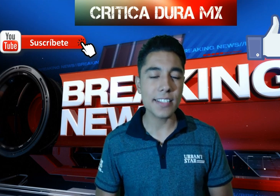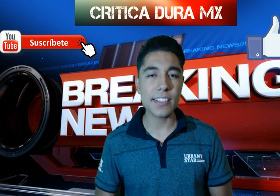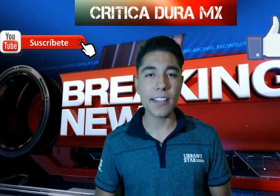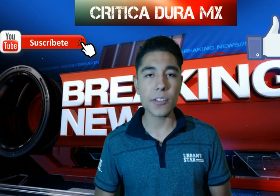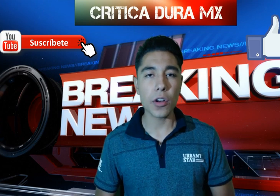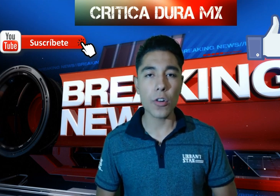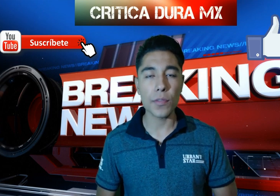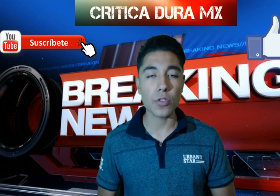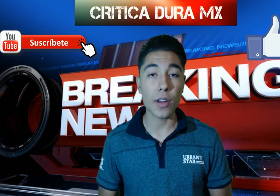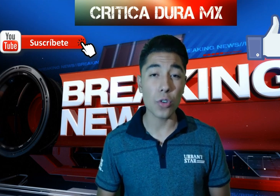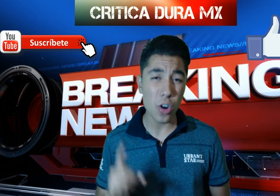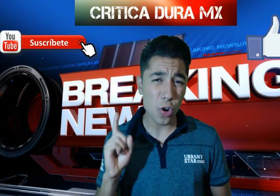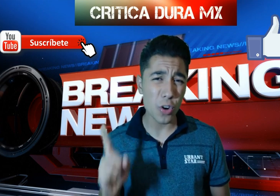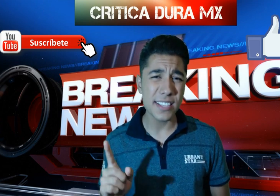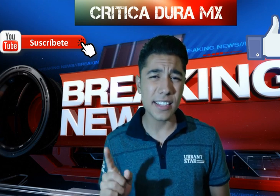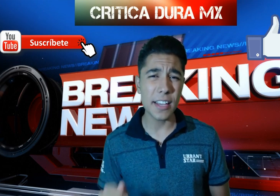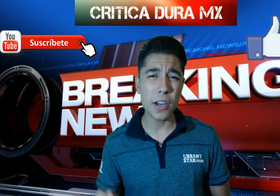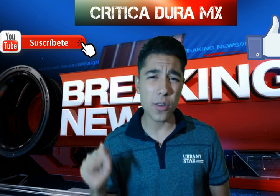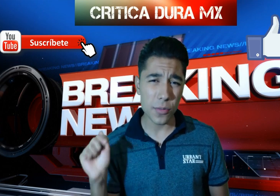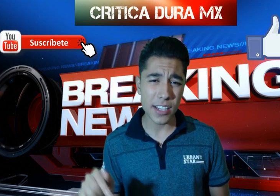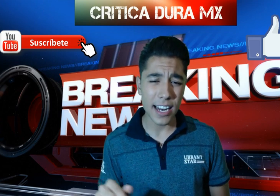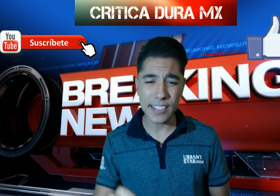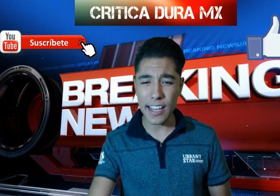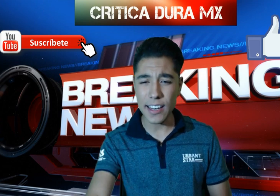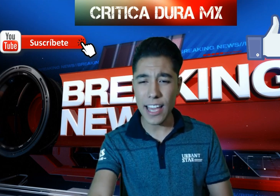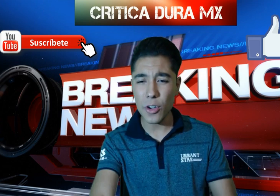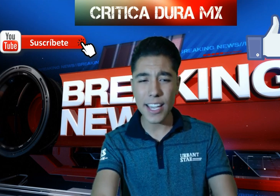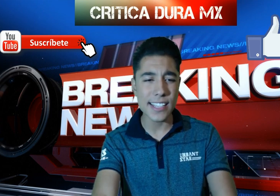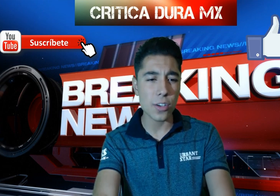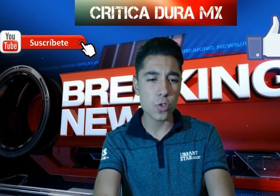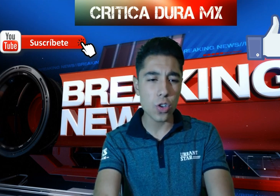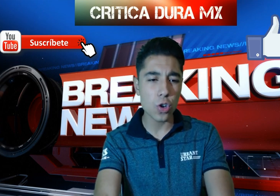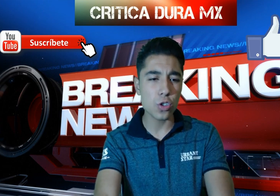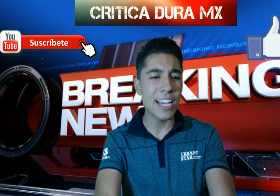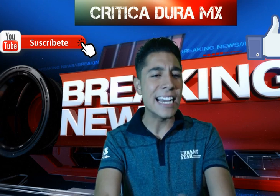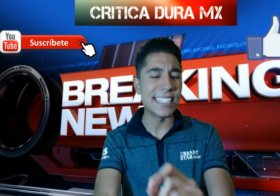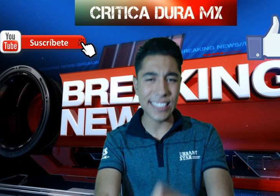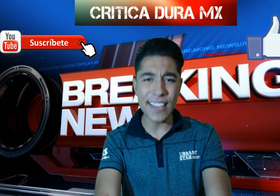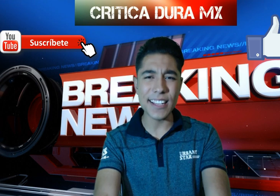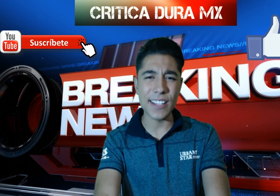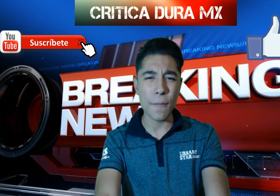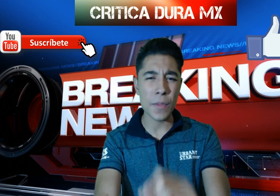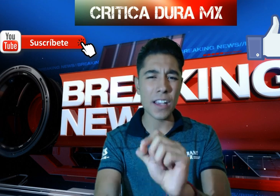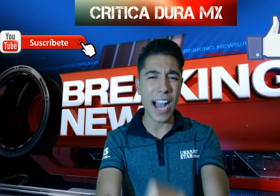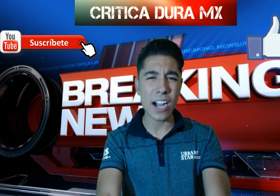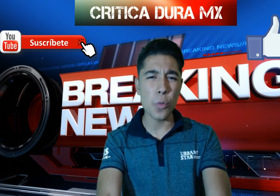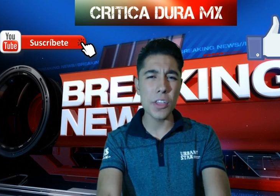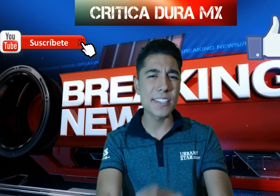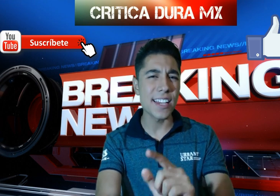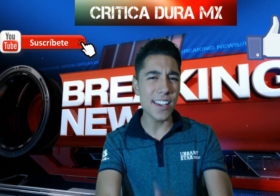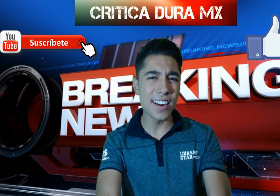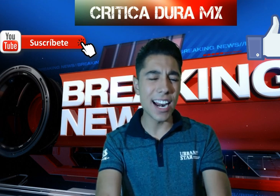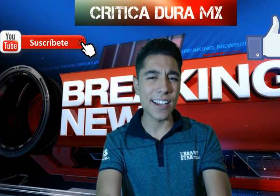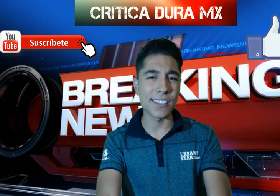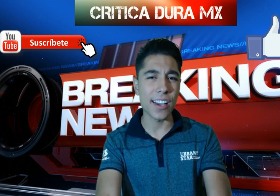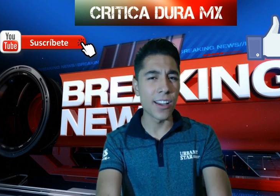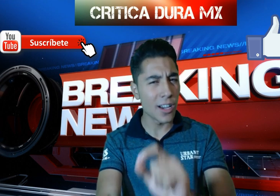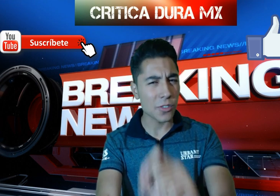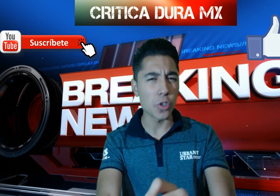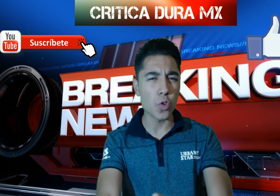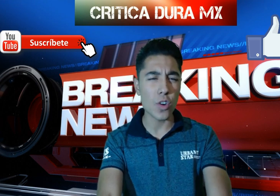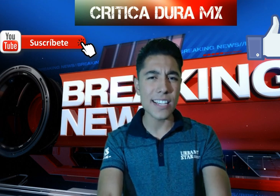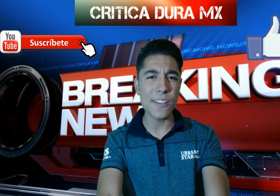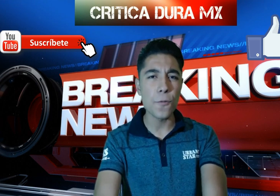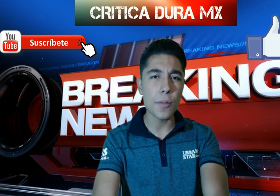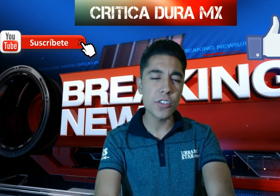peligro. Gracias, Andrés Manuel López Obrador. Ojo con este tema, lo vamos a analizar el día de hoy. Quédese con nosotros, siéntese, acomódese y relájese.